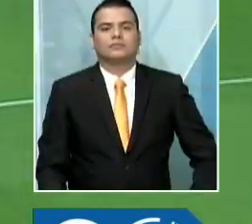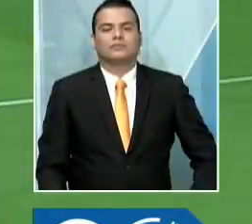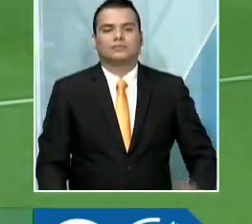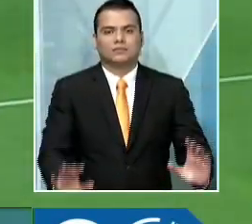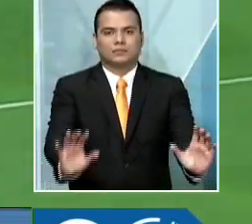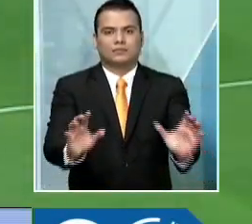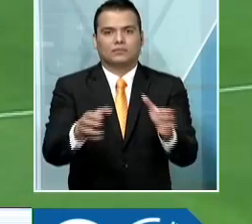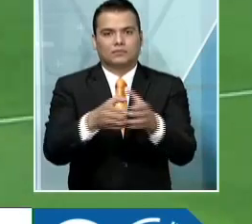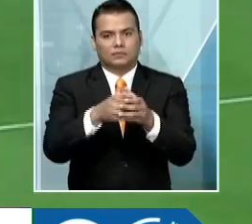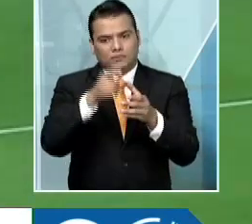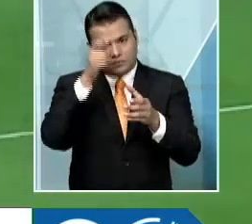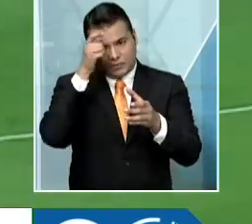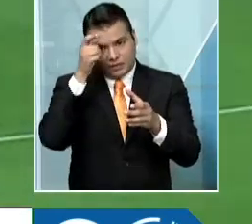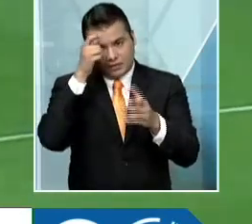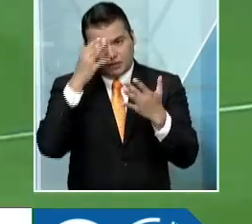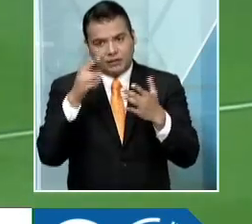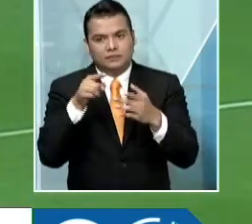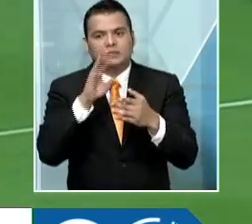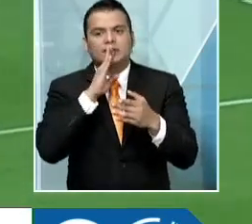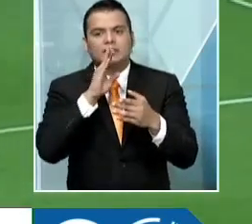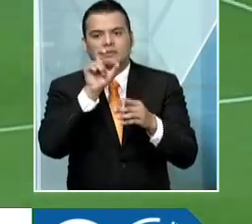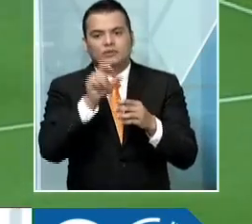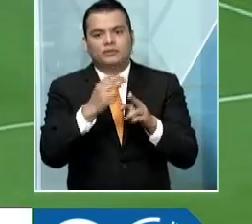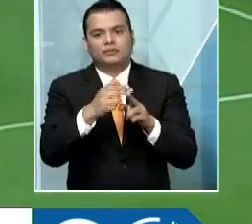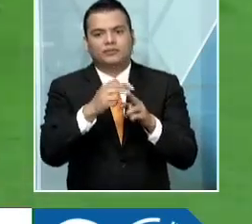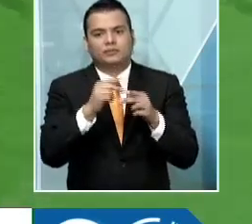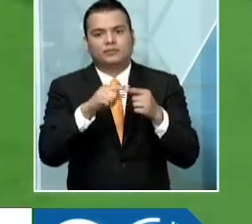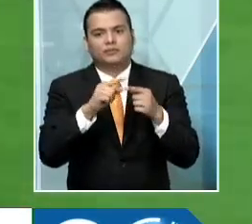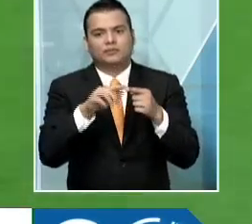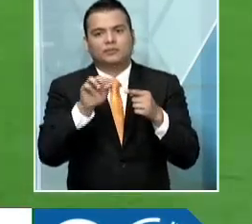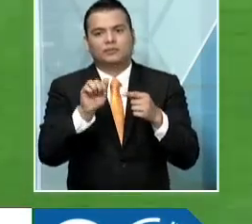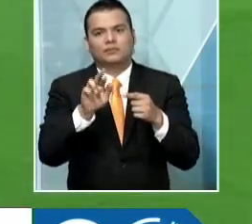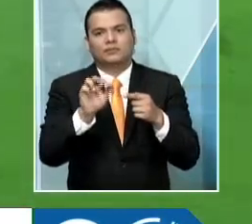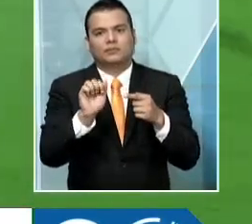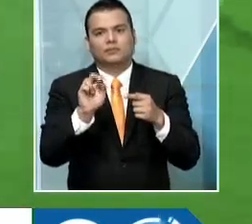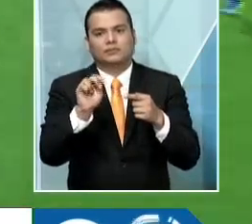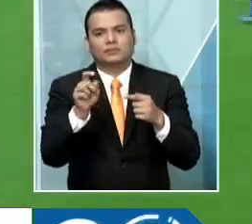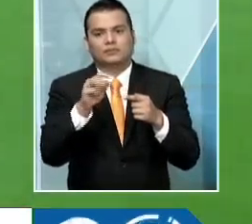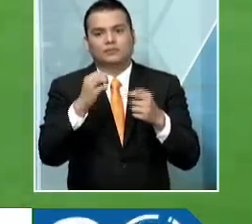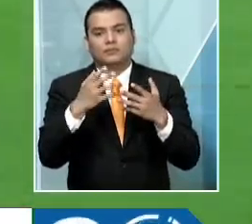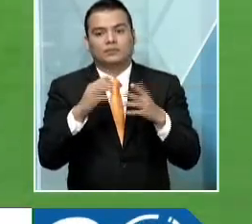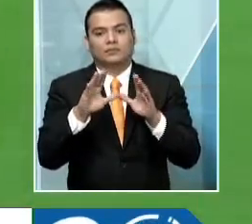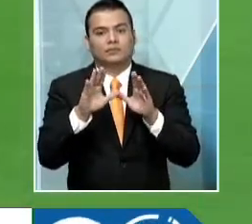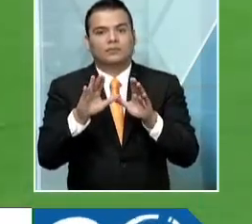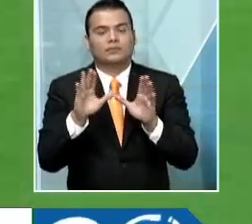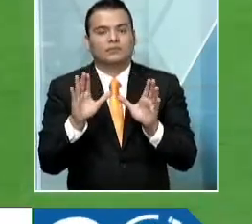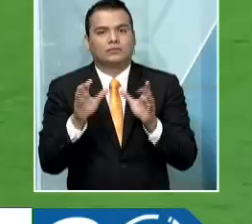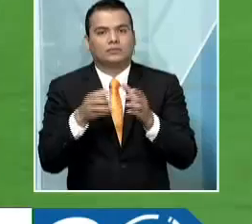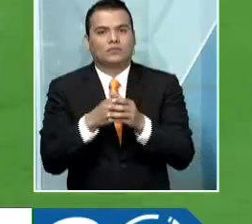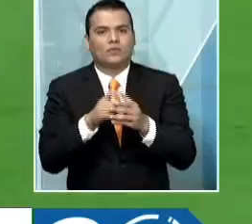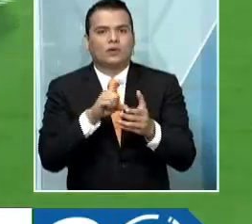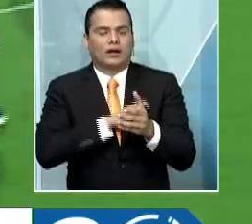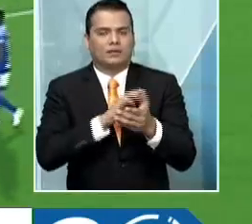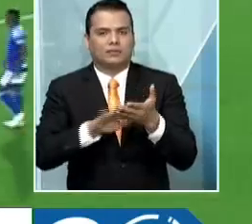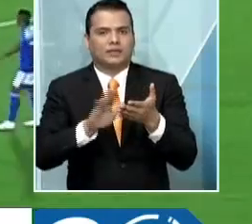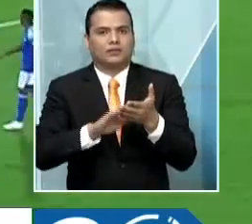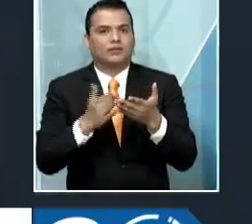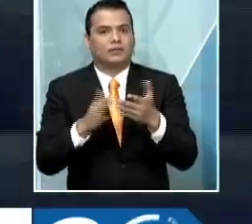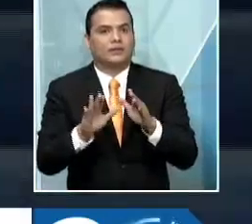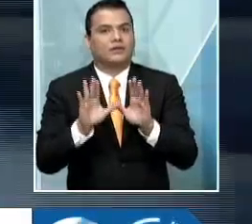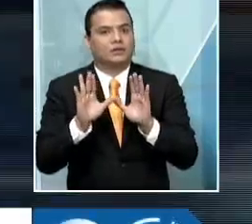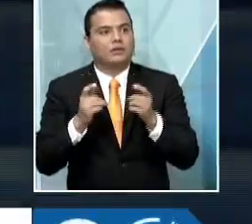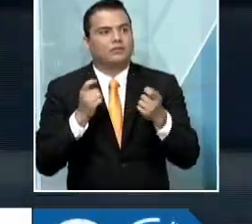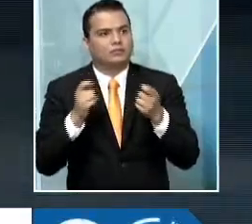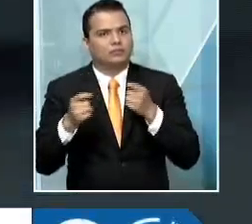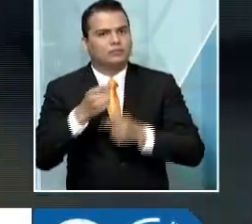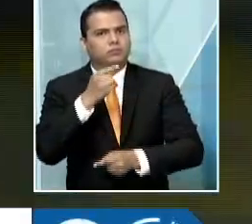Los embajadores anotaron con Cristian Arango. Pero la remontada verde y blanca llegó en el juego aéreo con Andrés Colorado y Hernán Menose para la